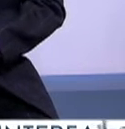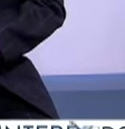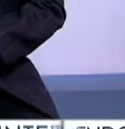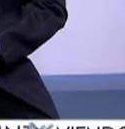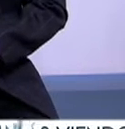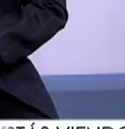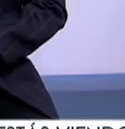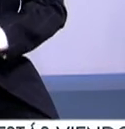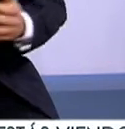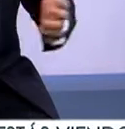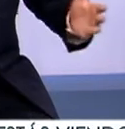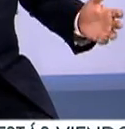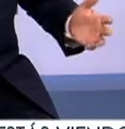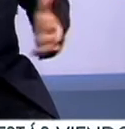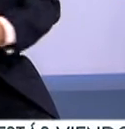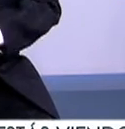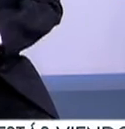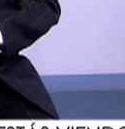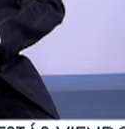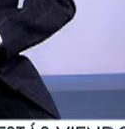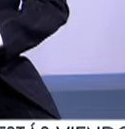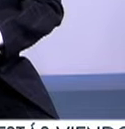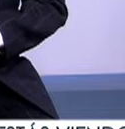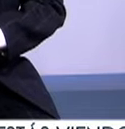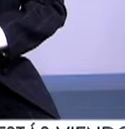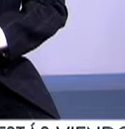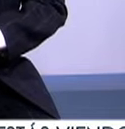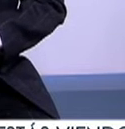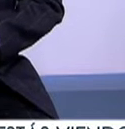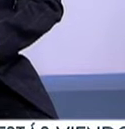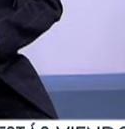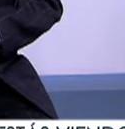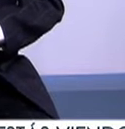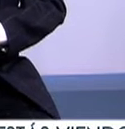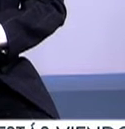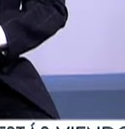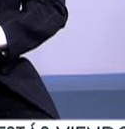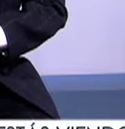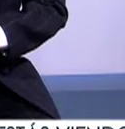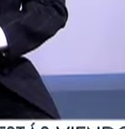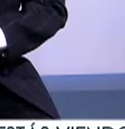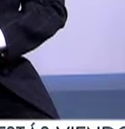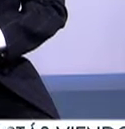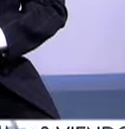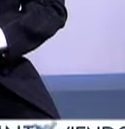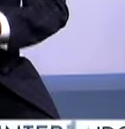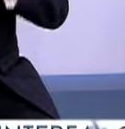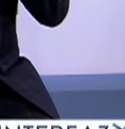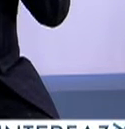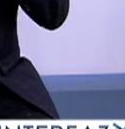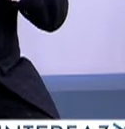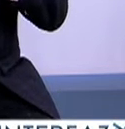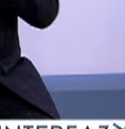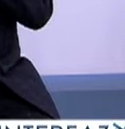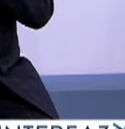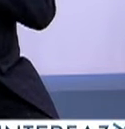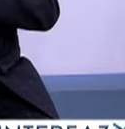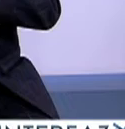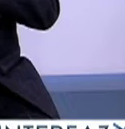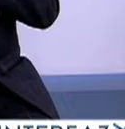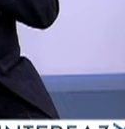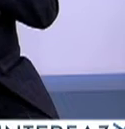a esta opción, a esta posibilidad, porque debe ser por supuesto de libre albedrío, prácticamente puede estar salvando la vida